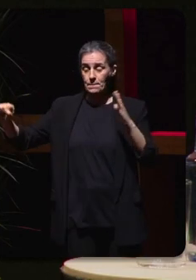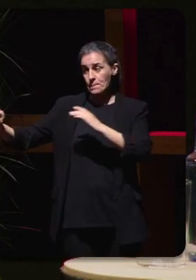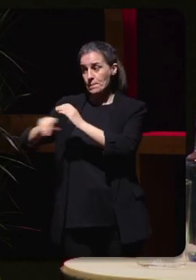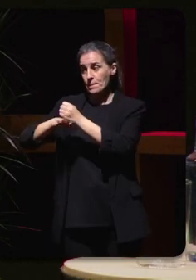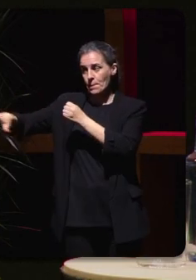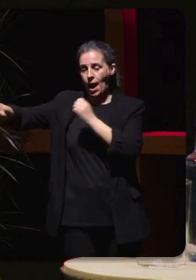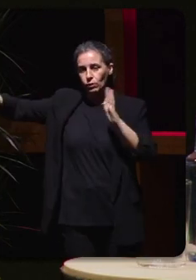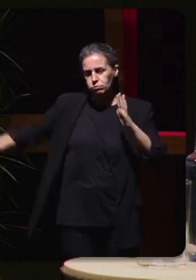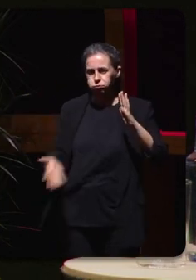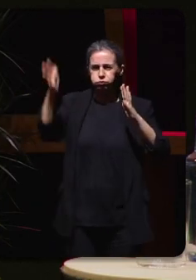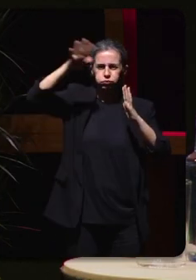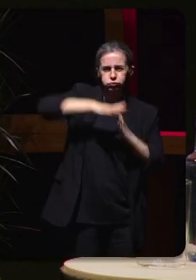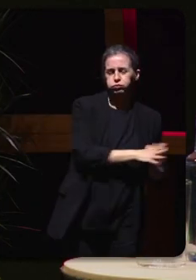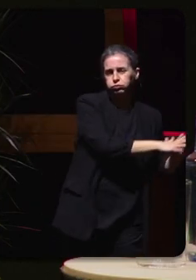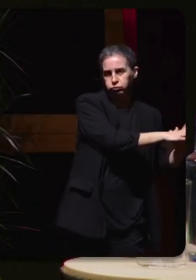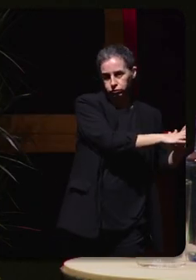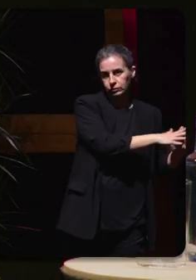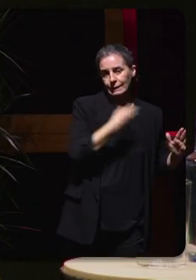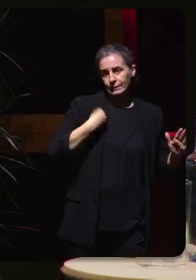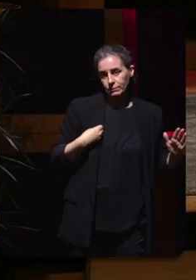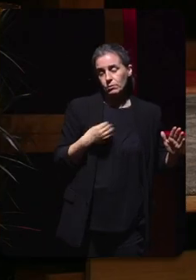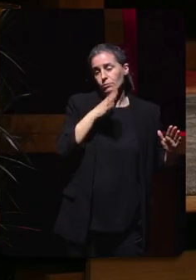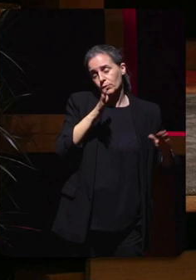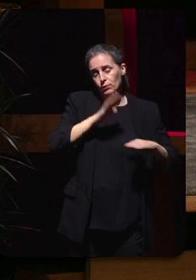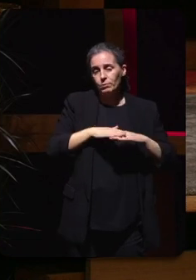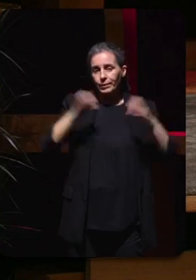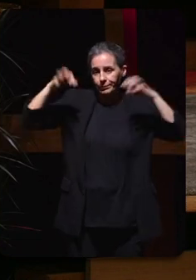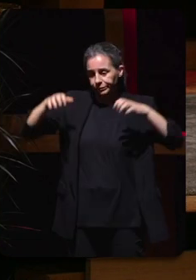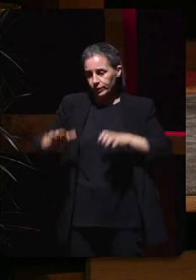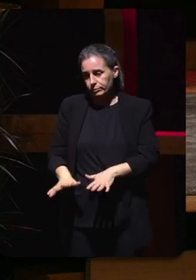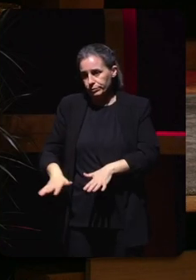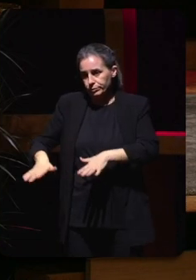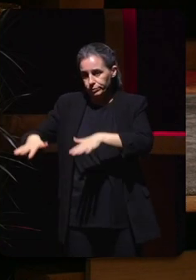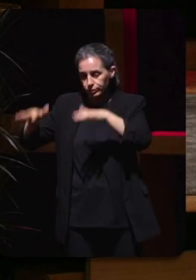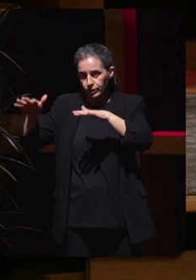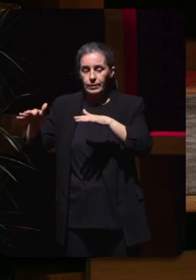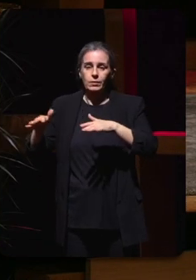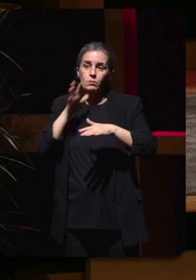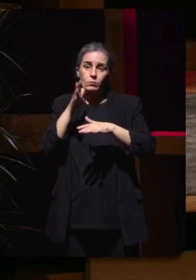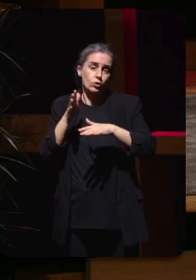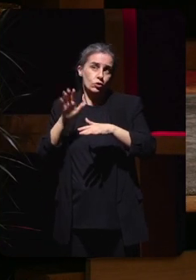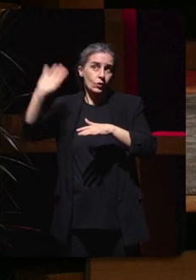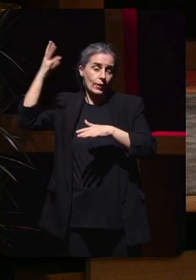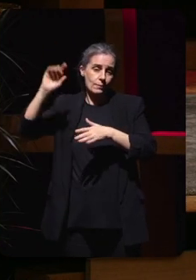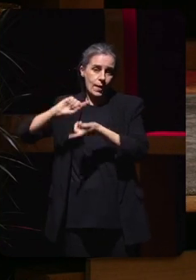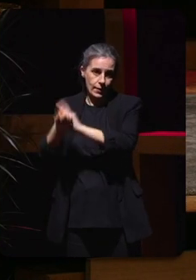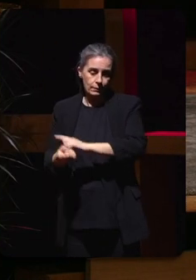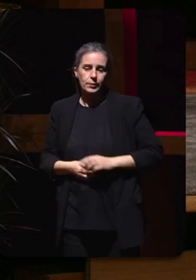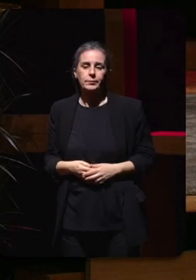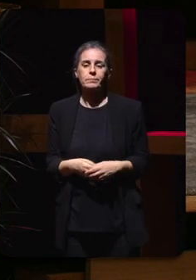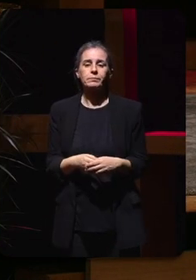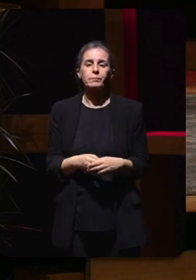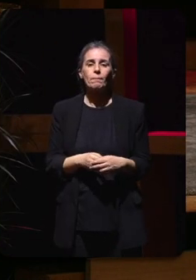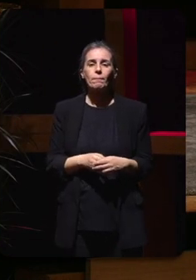que, bueno, pues en este momento sufren ya las muchísimas islas del Pacífico a causa del cambio climático, ¿no?